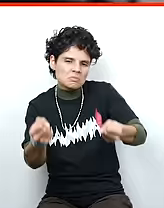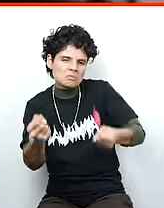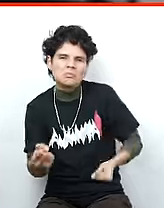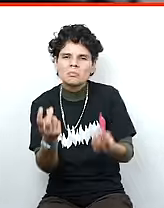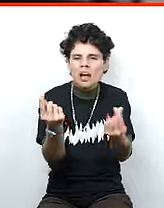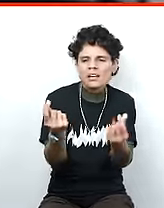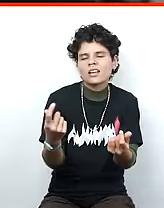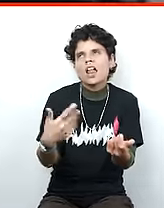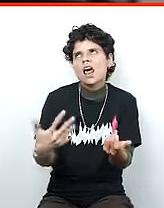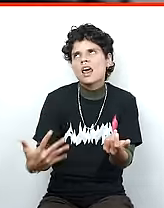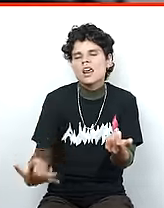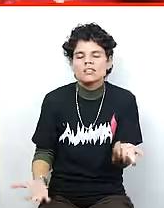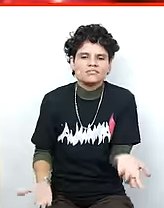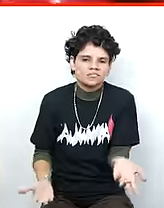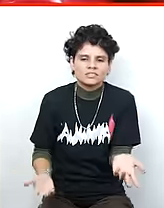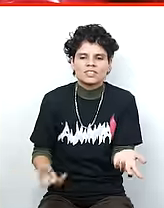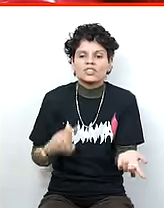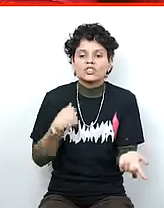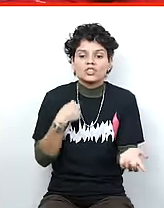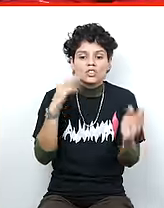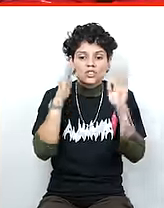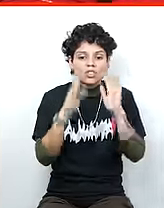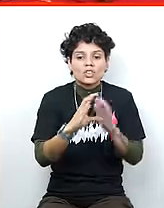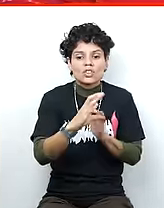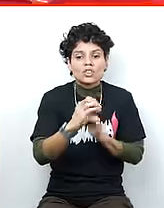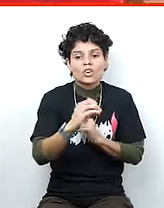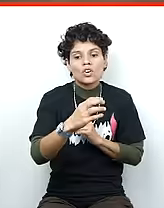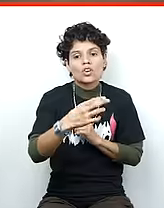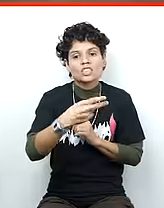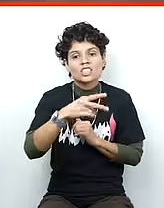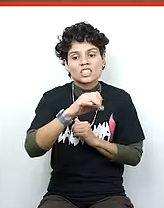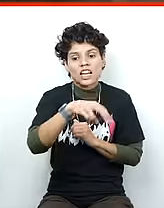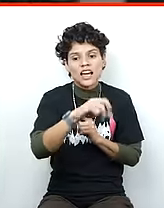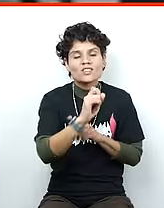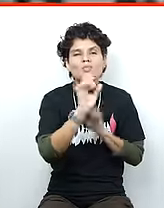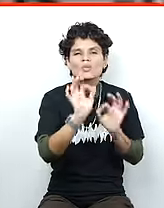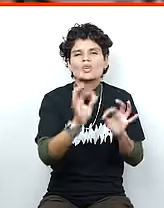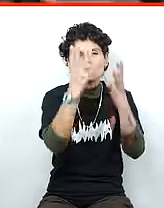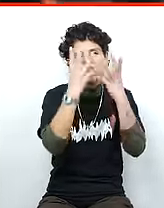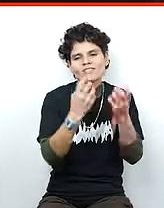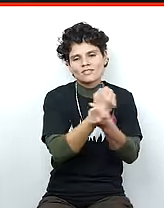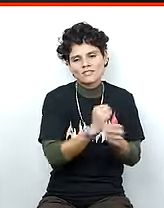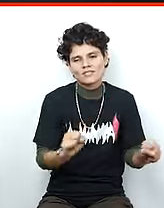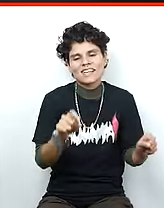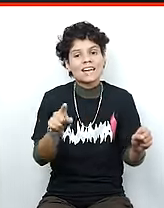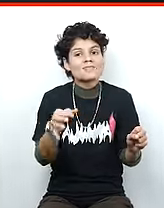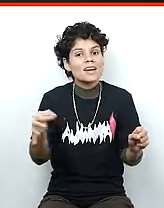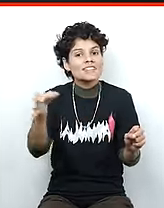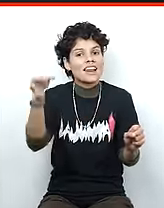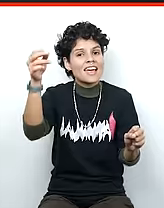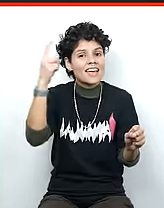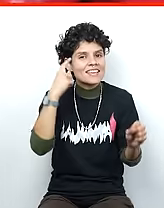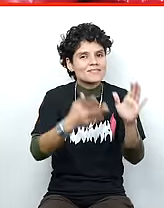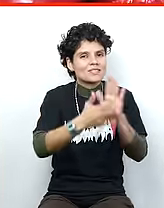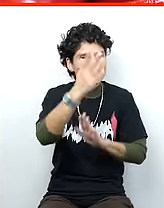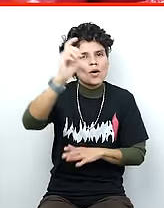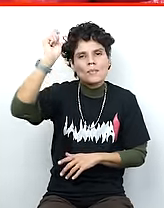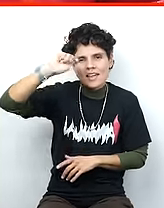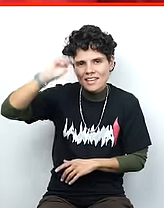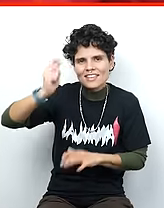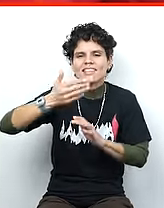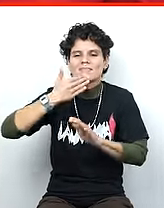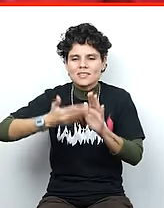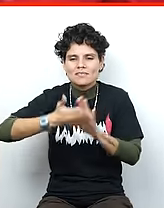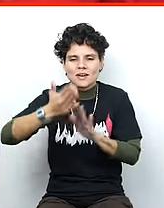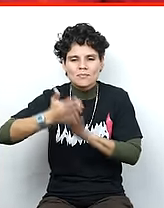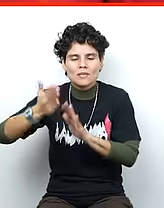Entonces. Pero lamentablemente, cuando yo hice cochinada fue cuando yo salí de preso. Pues cuando yo salí de preso, ya estaba Marcianeque saliendo, Bailita saliendo, Crime